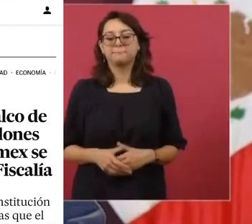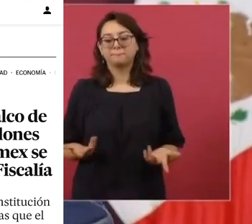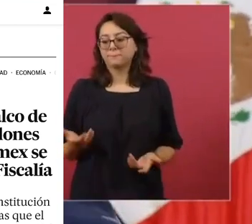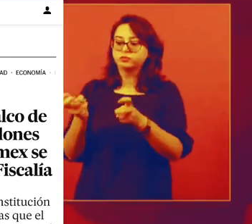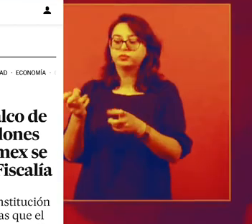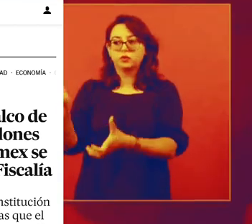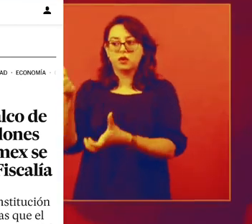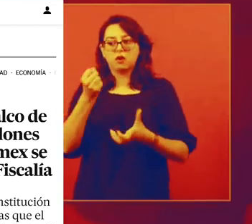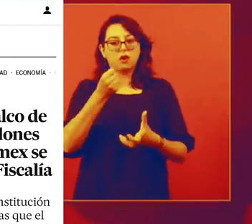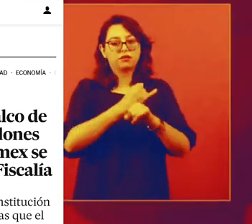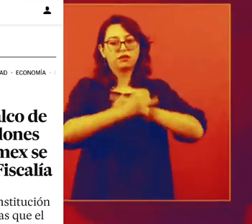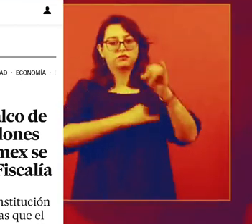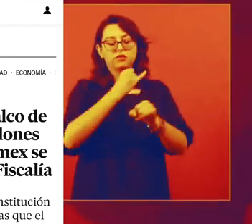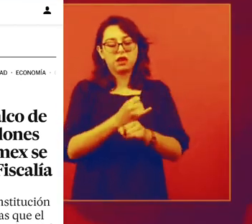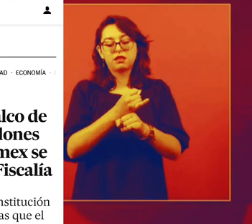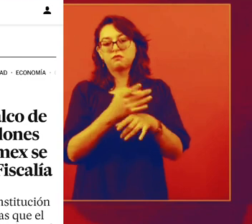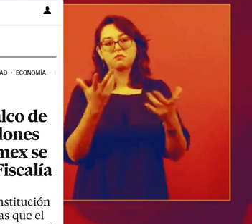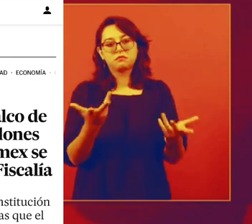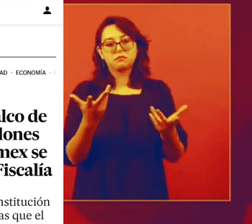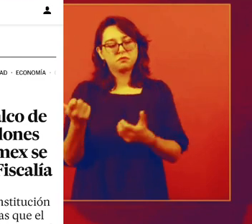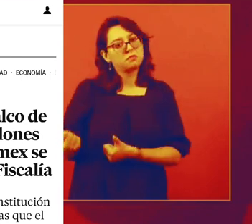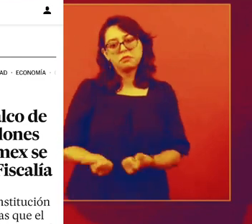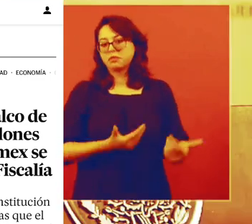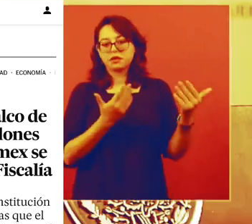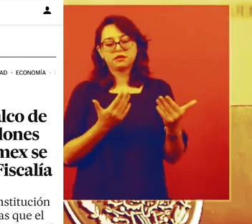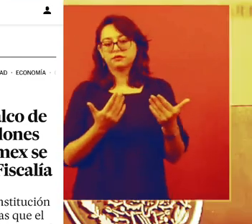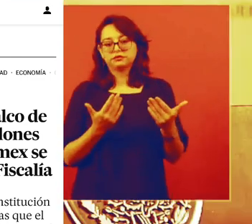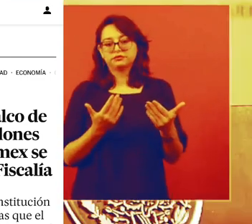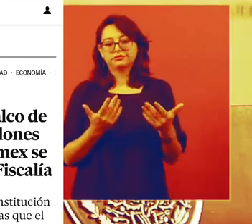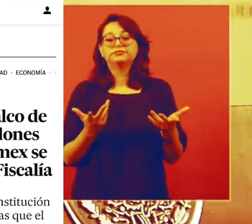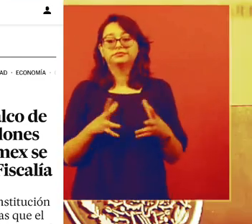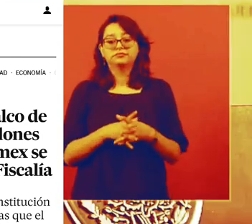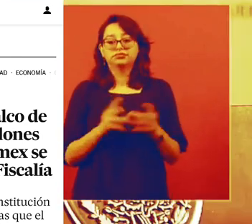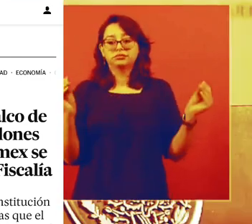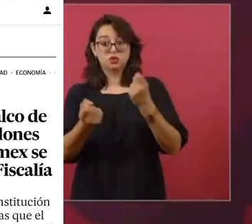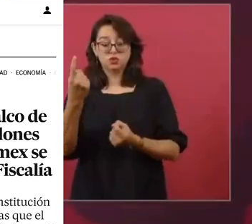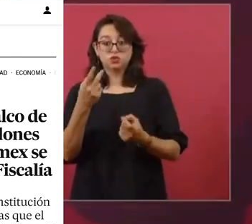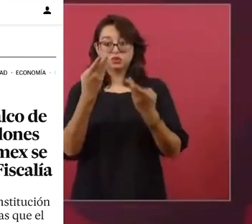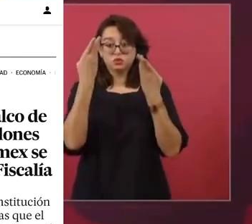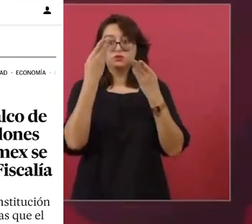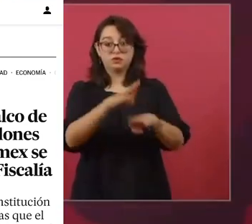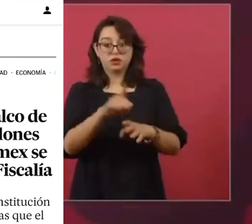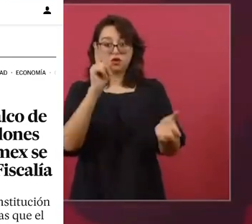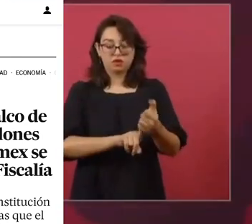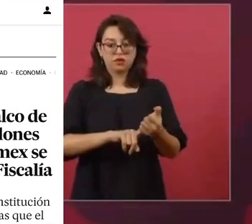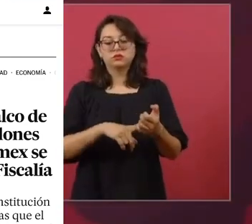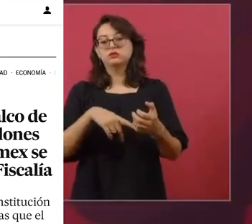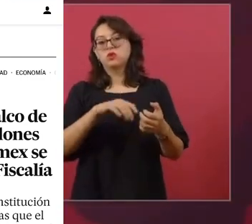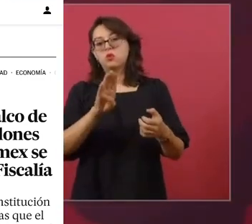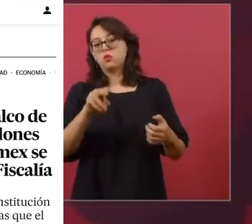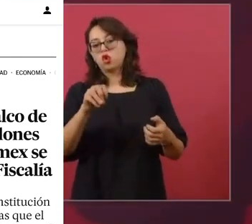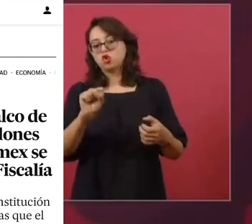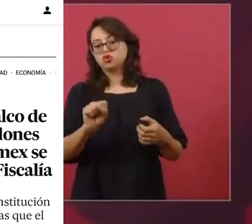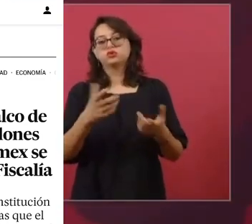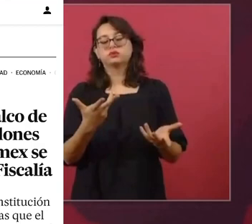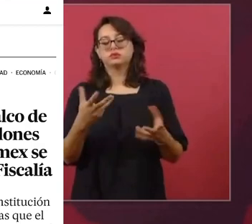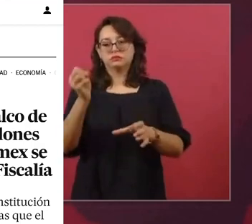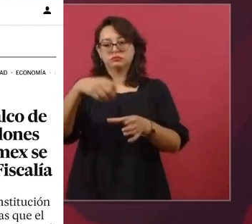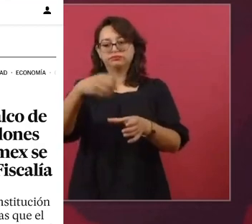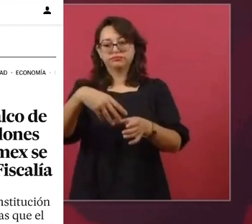gobiernos estatales. Y pues hubo un desfalco. Así hemos podido recuperar los